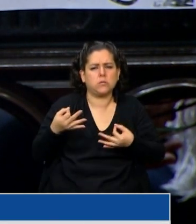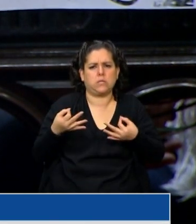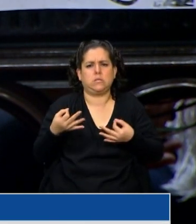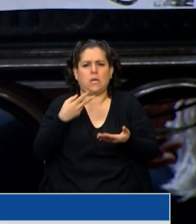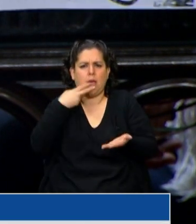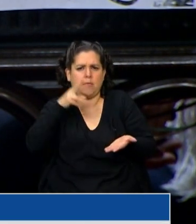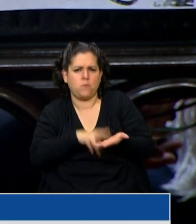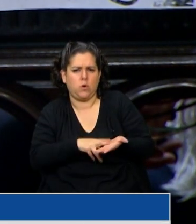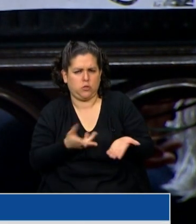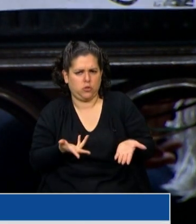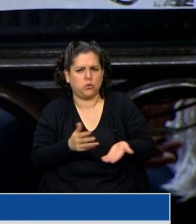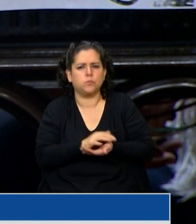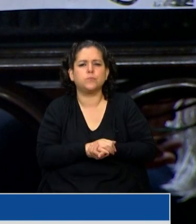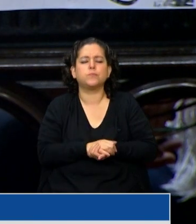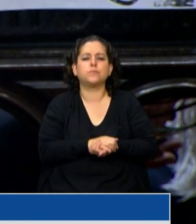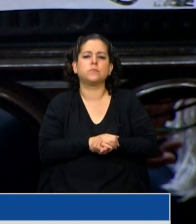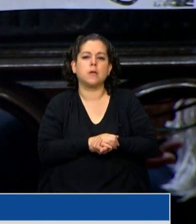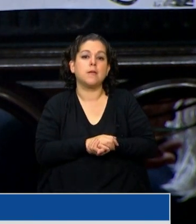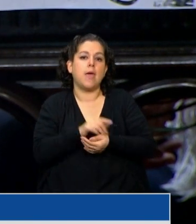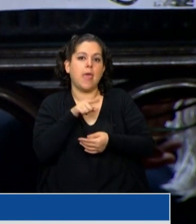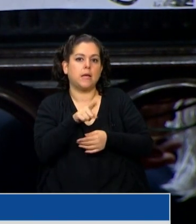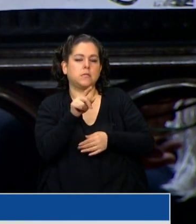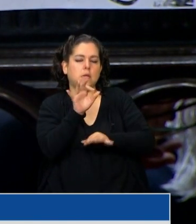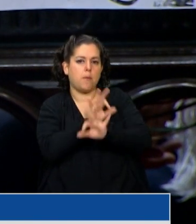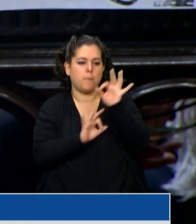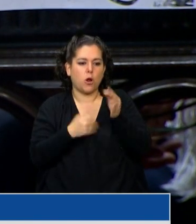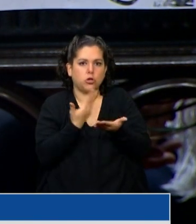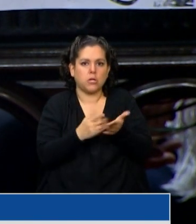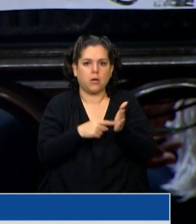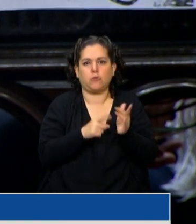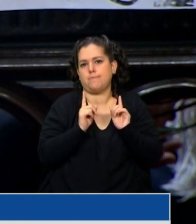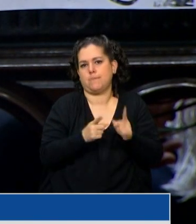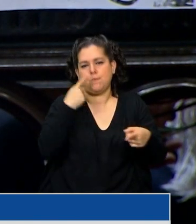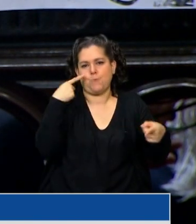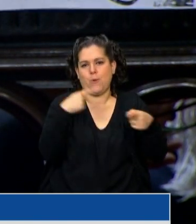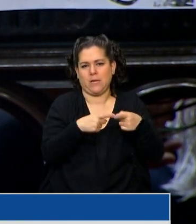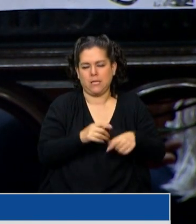justicia tributaria. Y este proyecto efectivamente va en ese sentido.